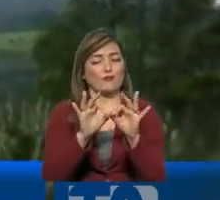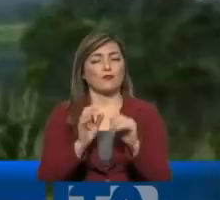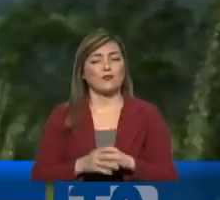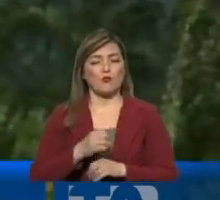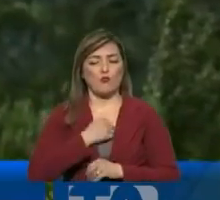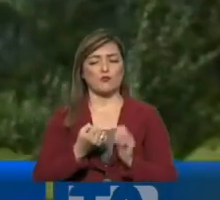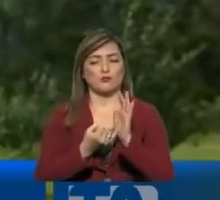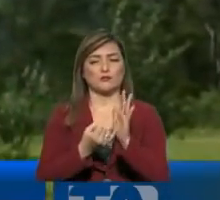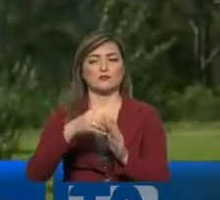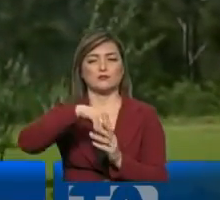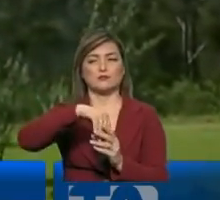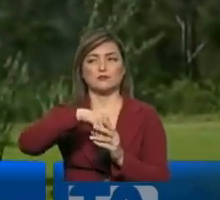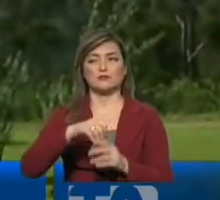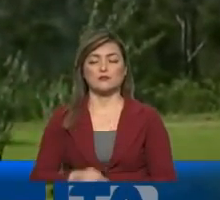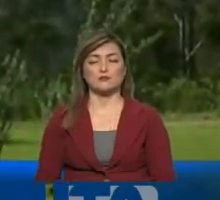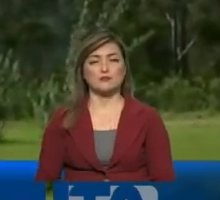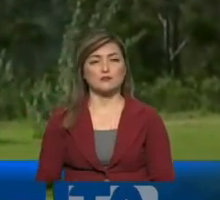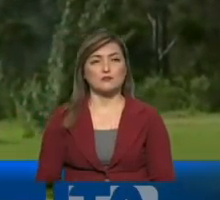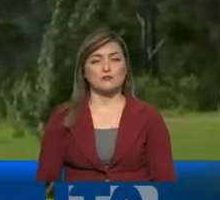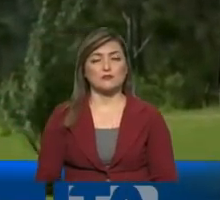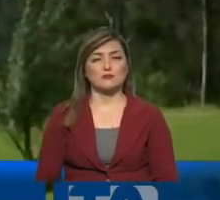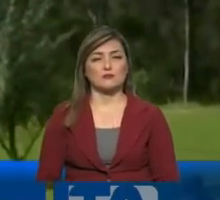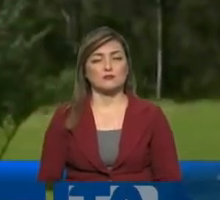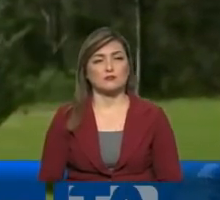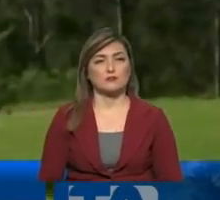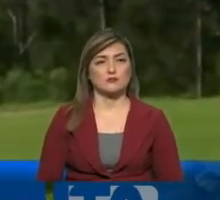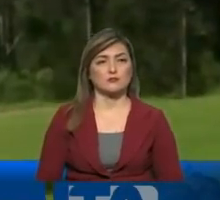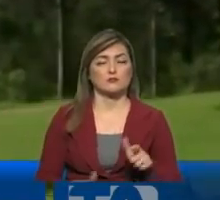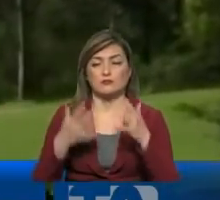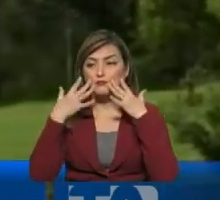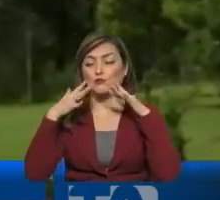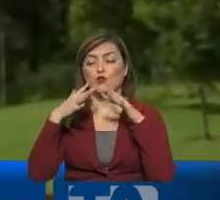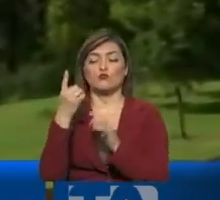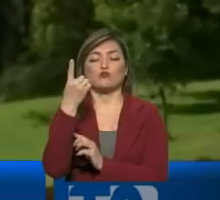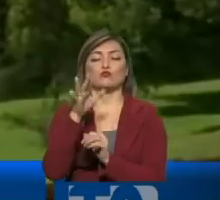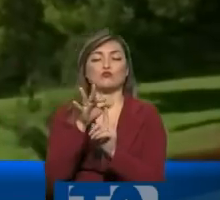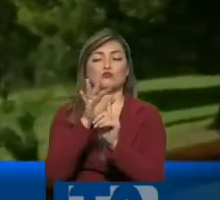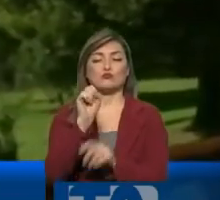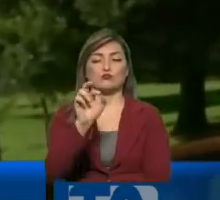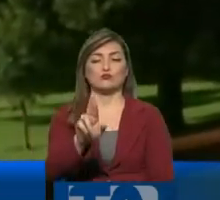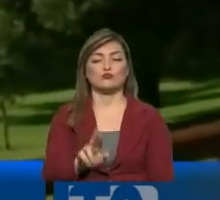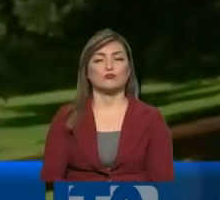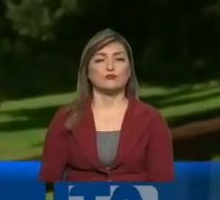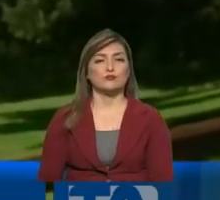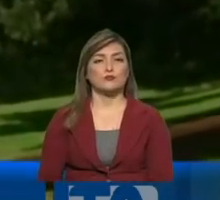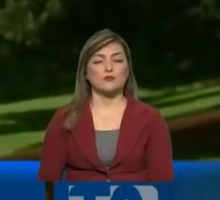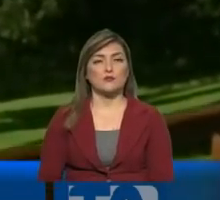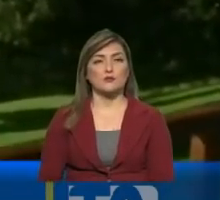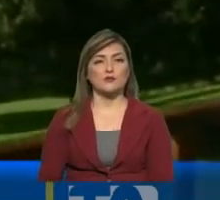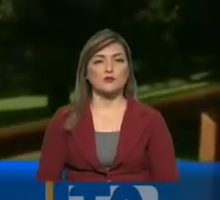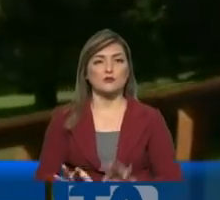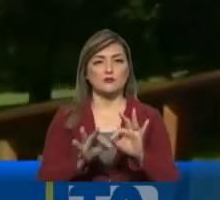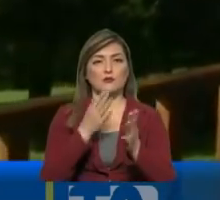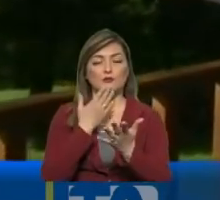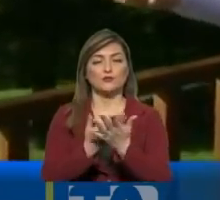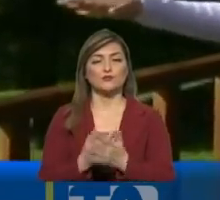nativa, brindándole al usuario un espectáculo maravilloso, único en el sur y en el valle de Quito. Perfecto,